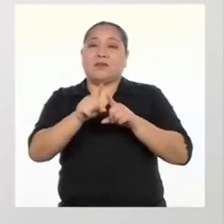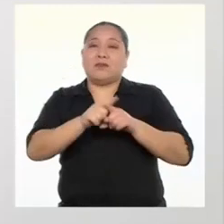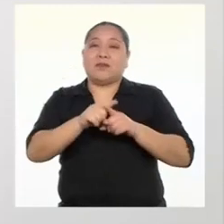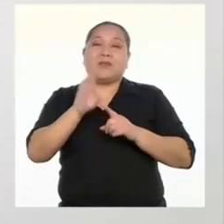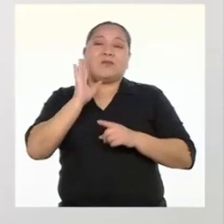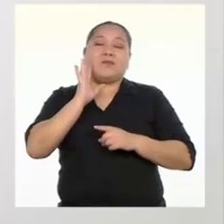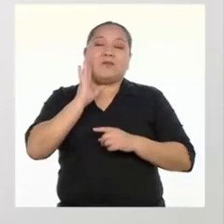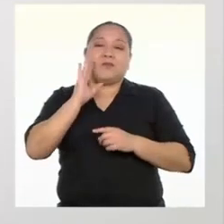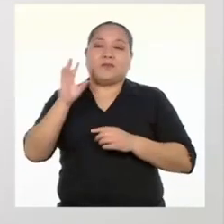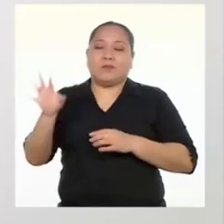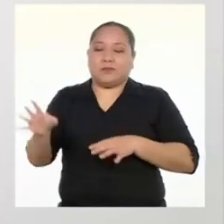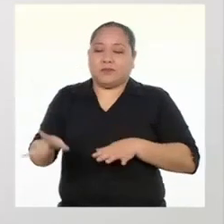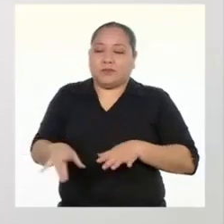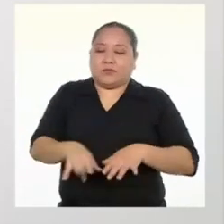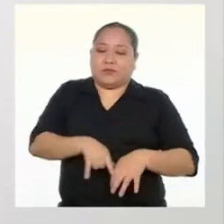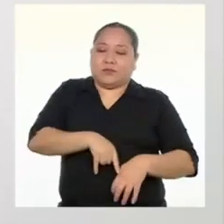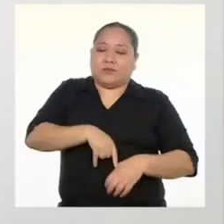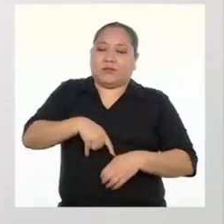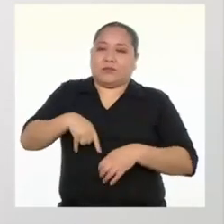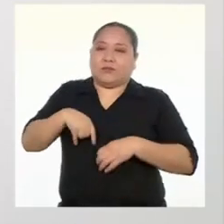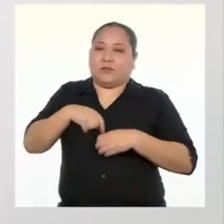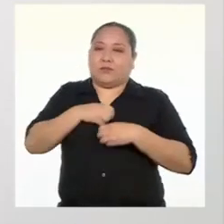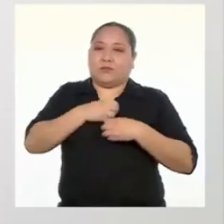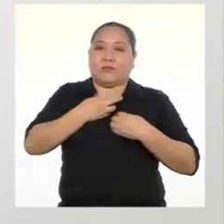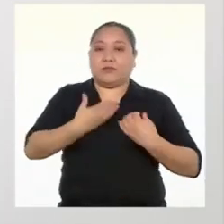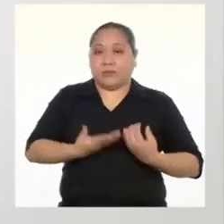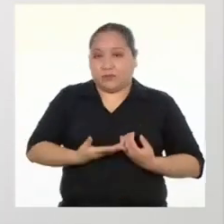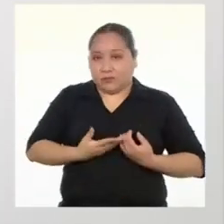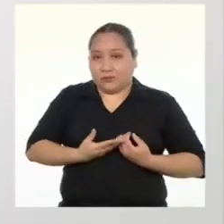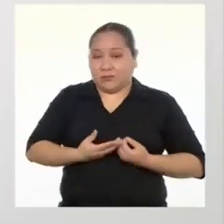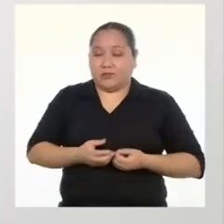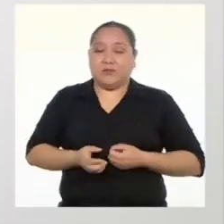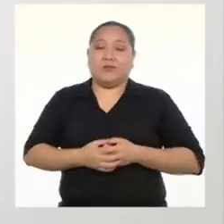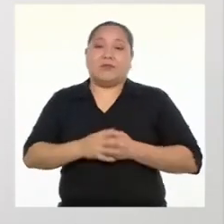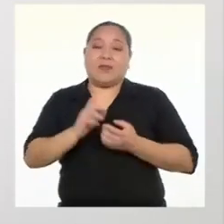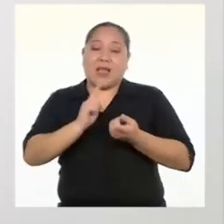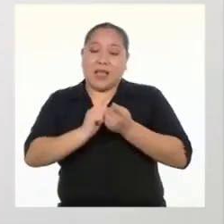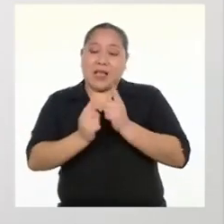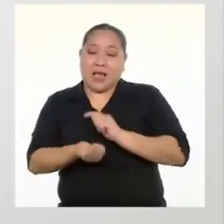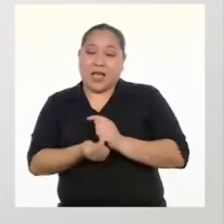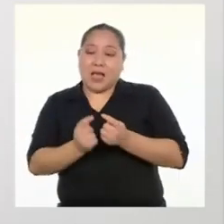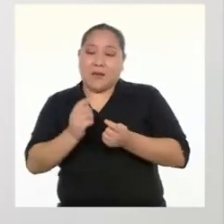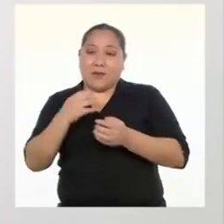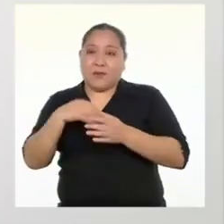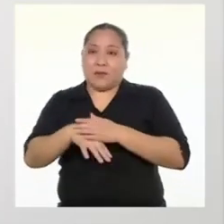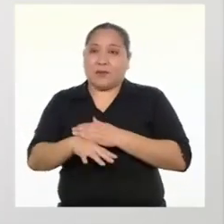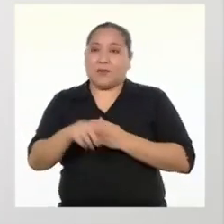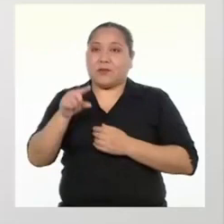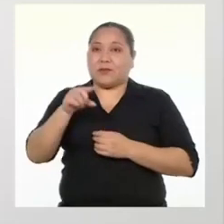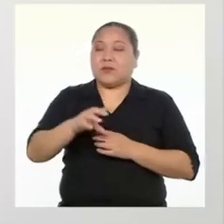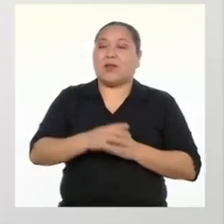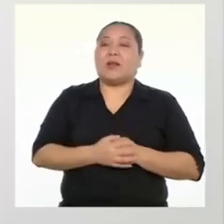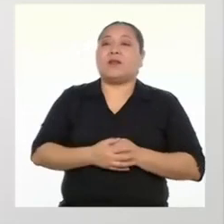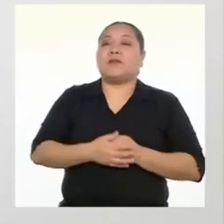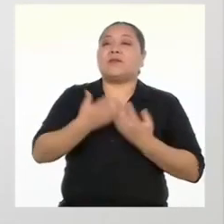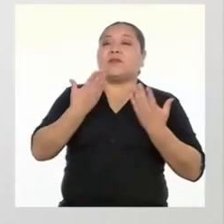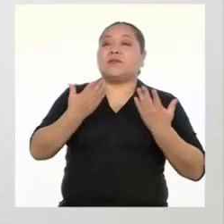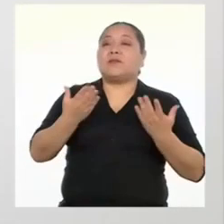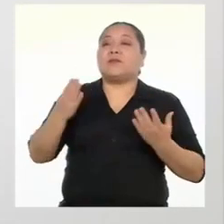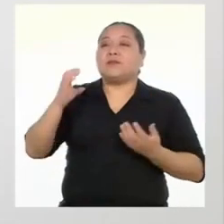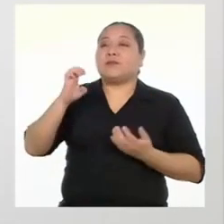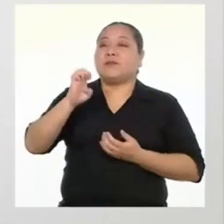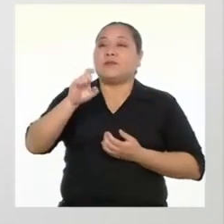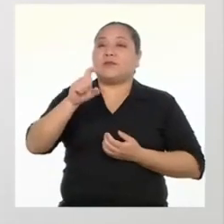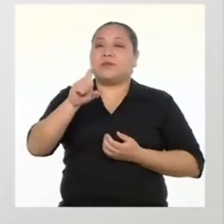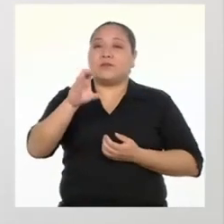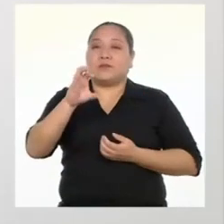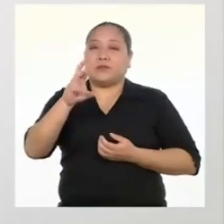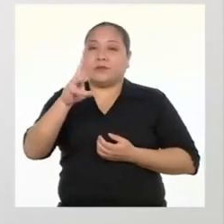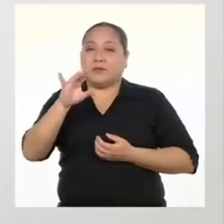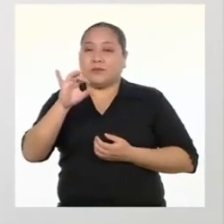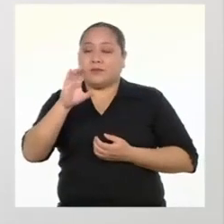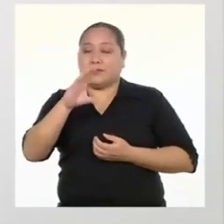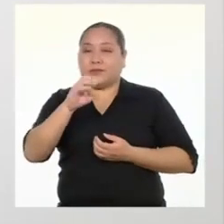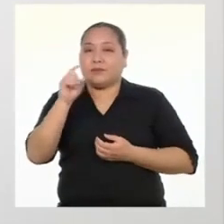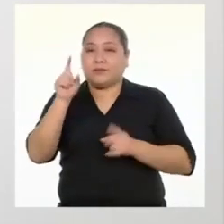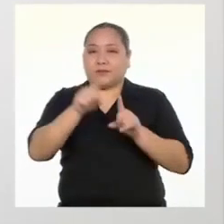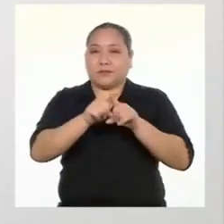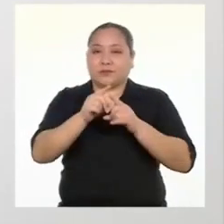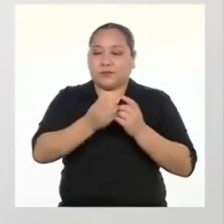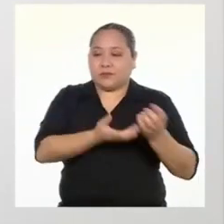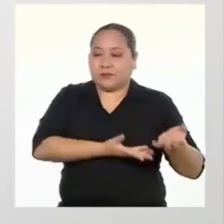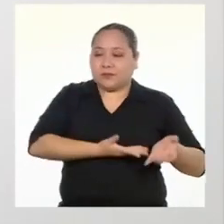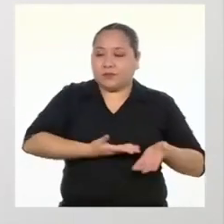de desecho, producto del metabolismo de las células, a los órganos encargados de la excreción. También transporta